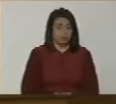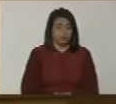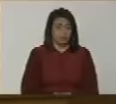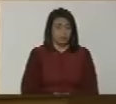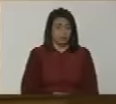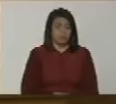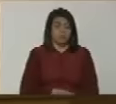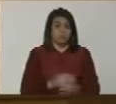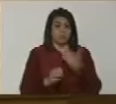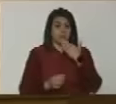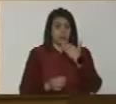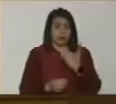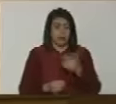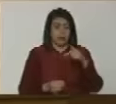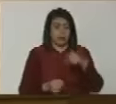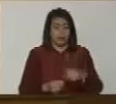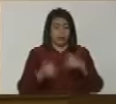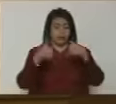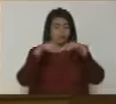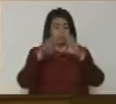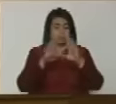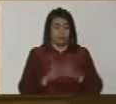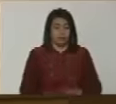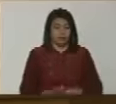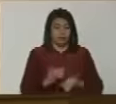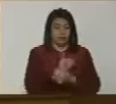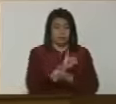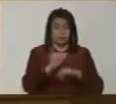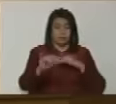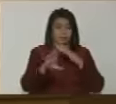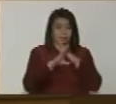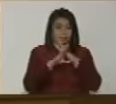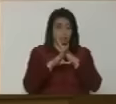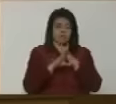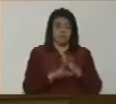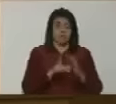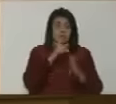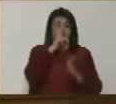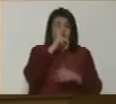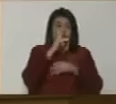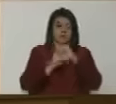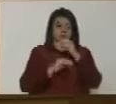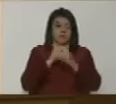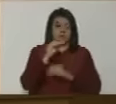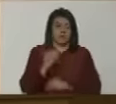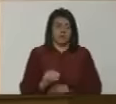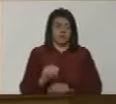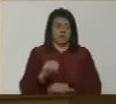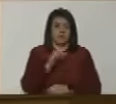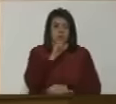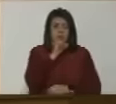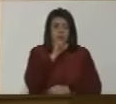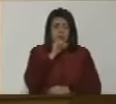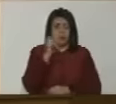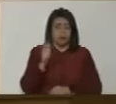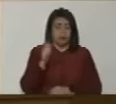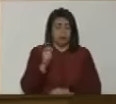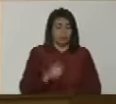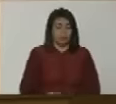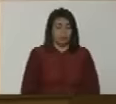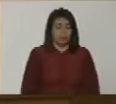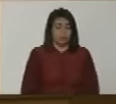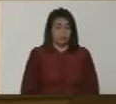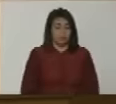cual exigimos el cese del bloqueo criminal, los adultos y las adultas